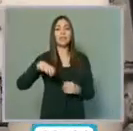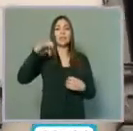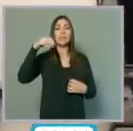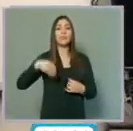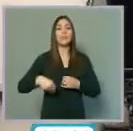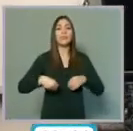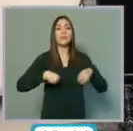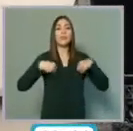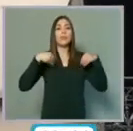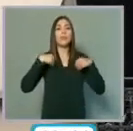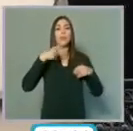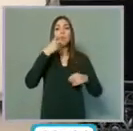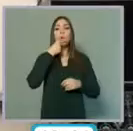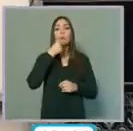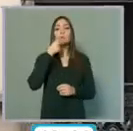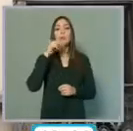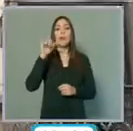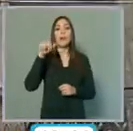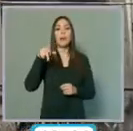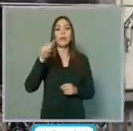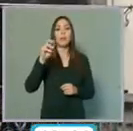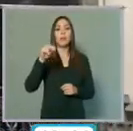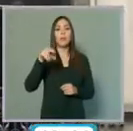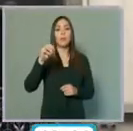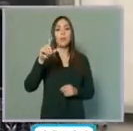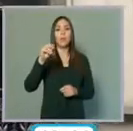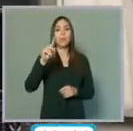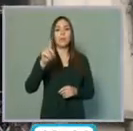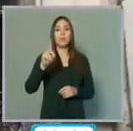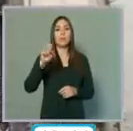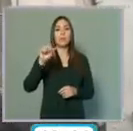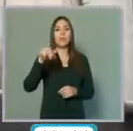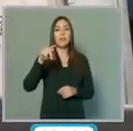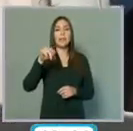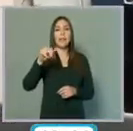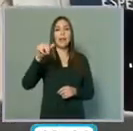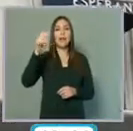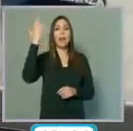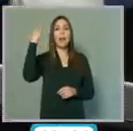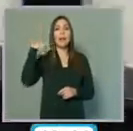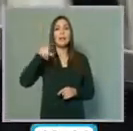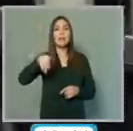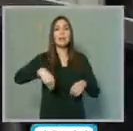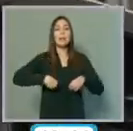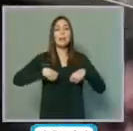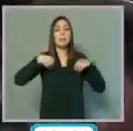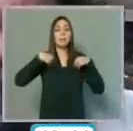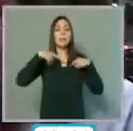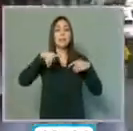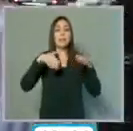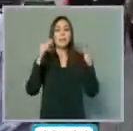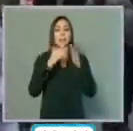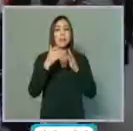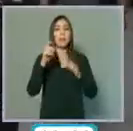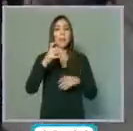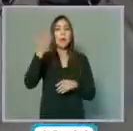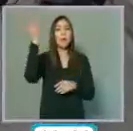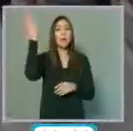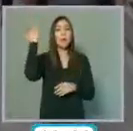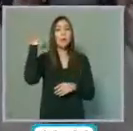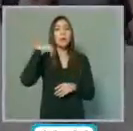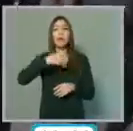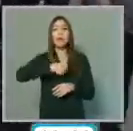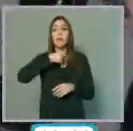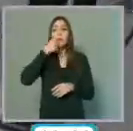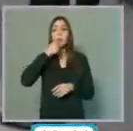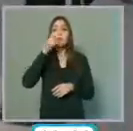el general Antonio López de Santana aquí habitó, que por cierto dicen que cuando ya estaba muy viejito, ya sin su